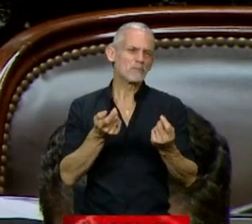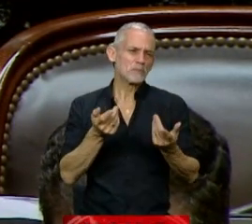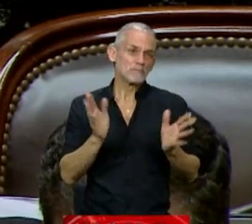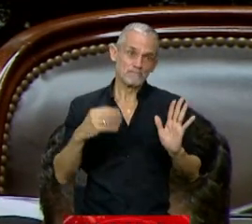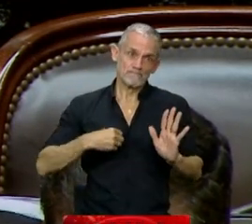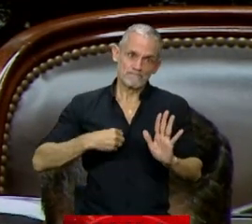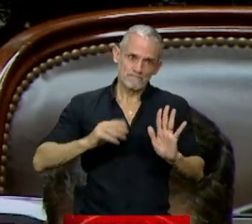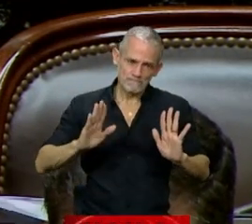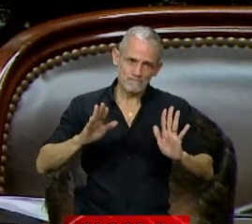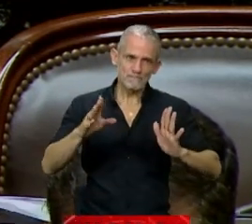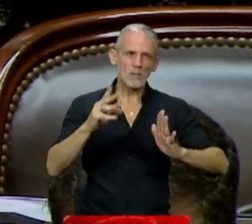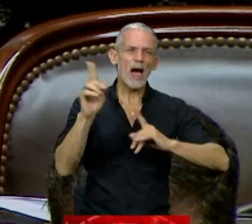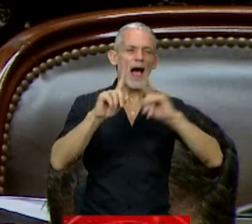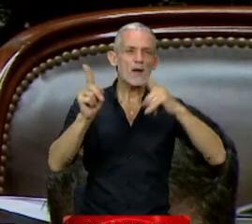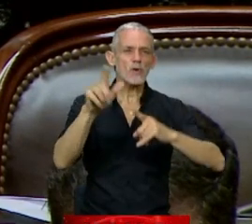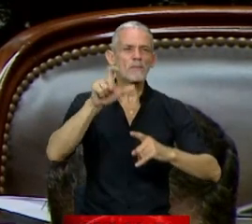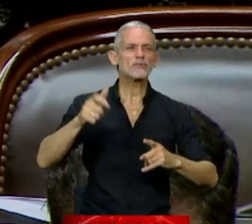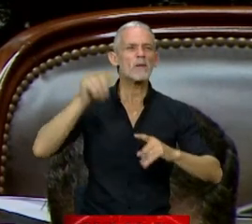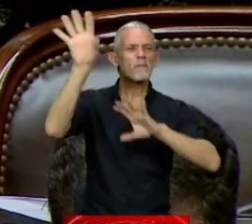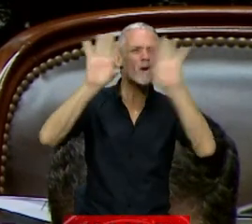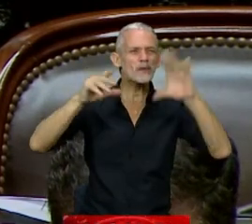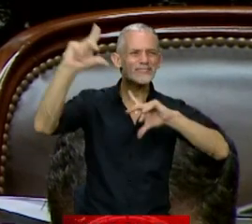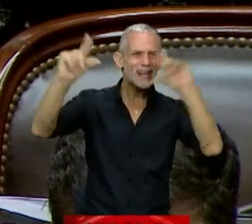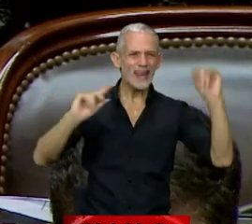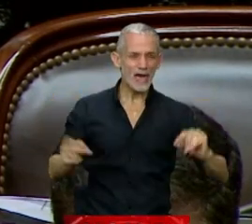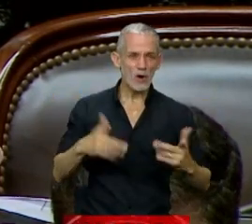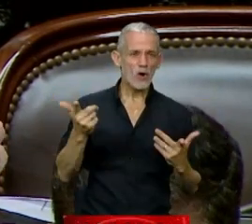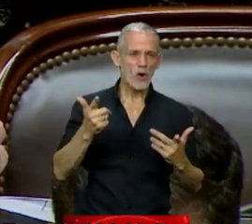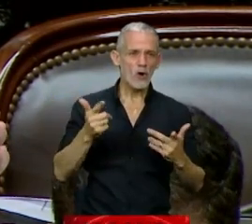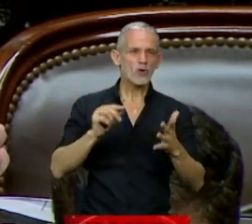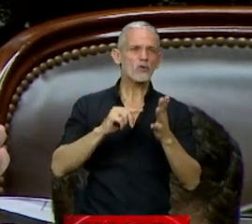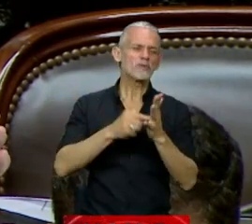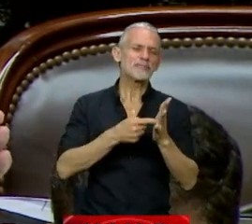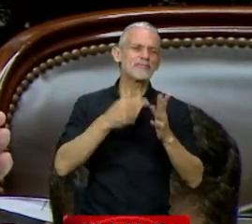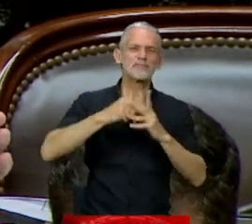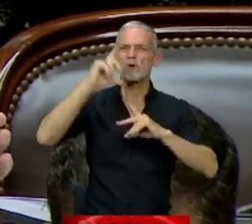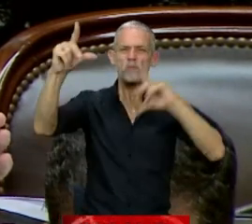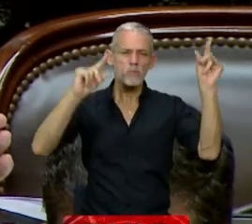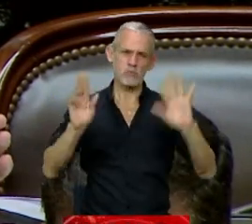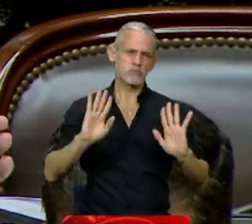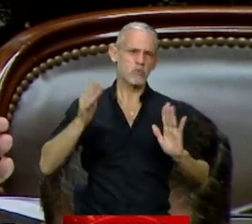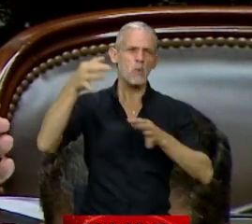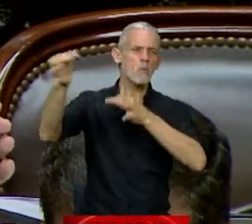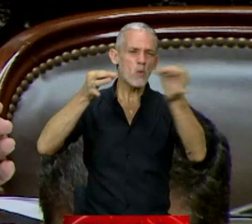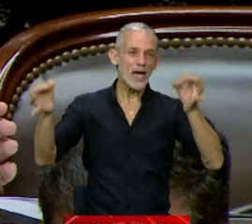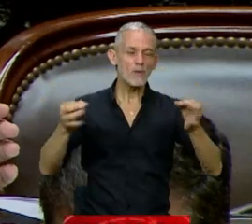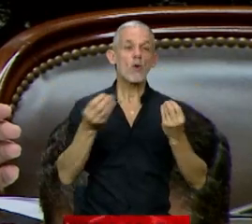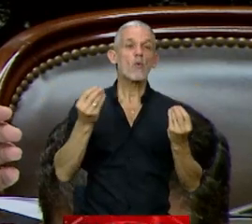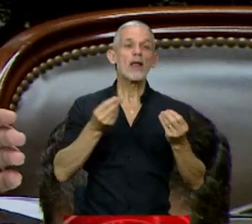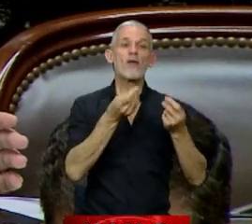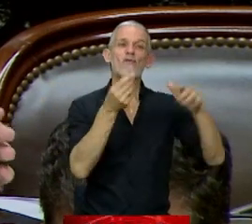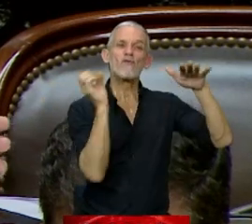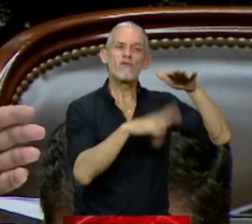sensible para quienes somos del interior del país y de los grandes centros urbanos del interior de nuestra patria, que es el